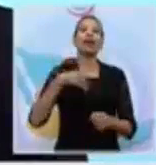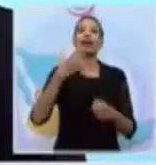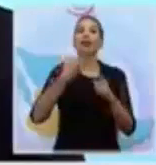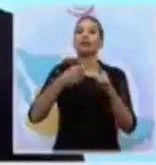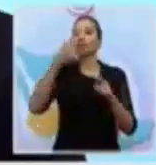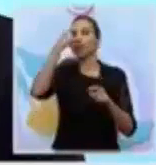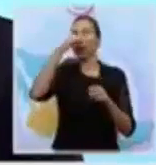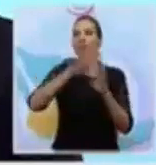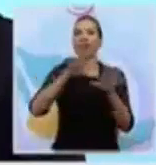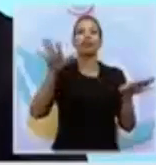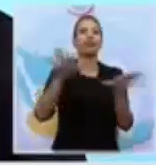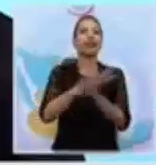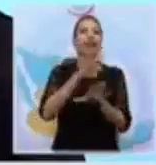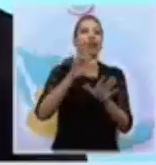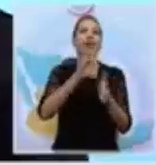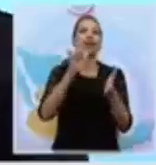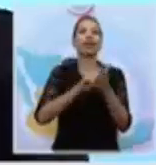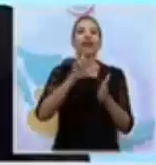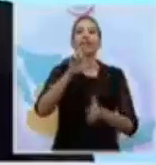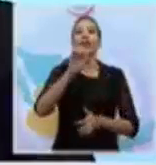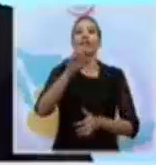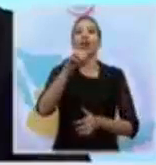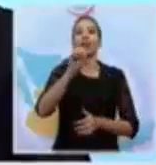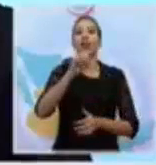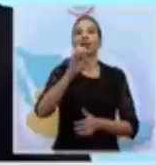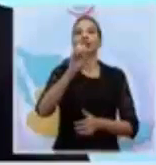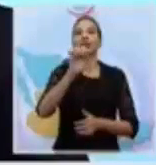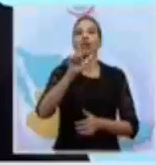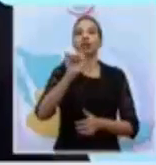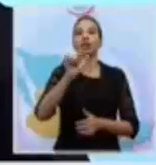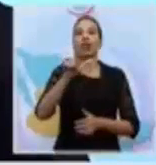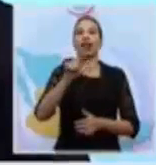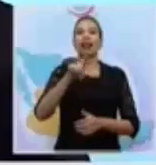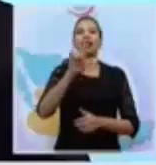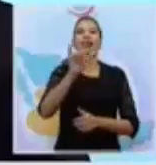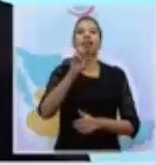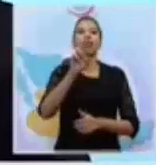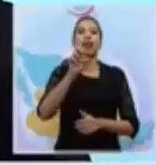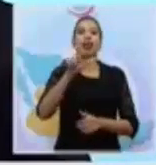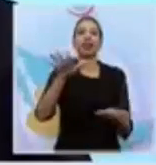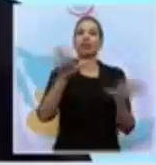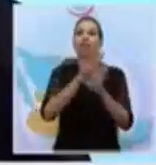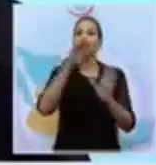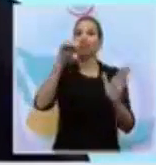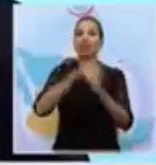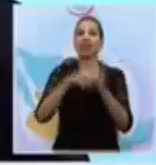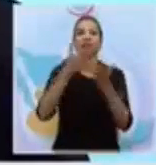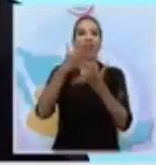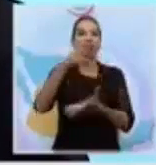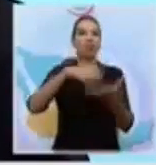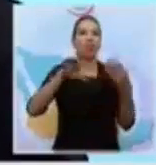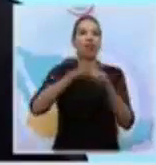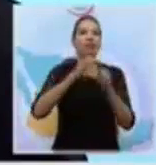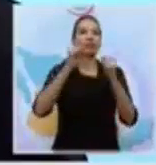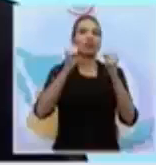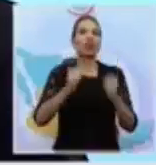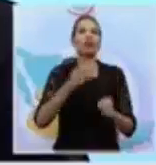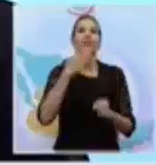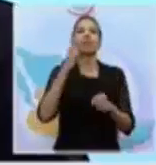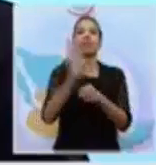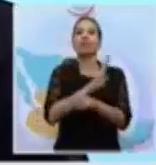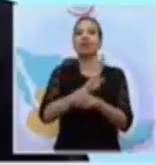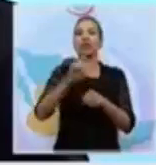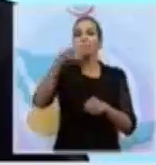Para reformar la reforma social neoliberal que ha fracasado y fundar un auténtico estado de bienestar en